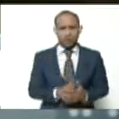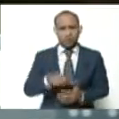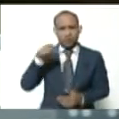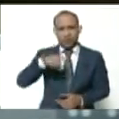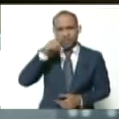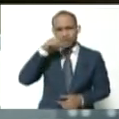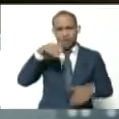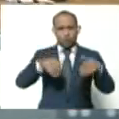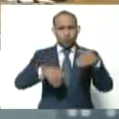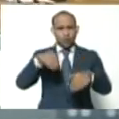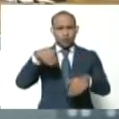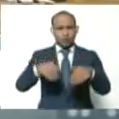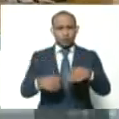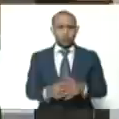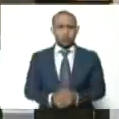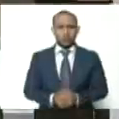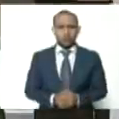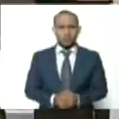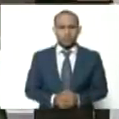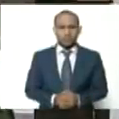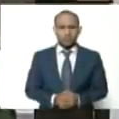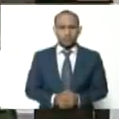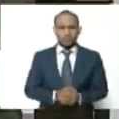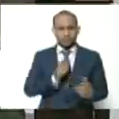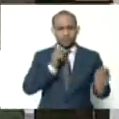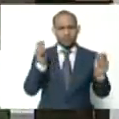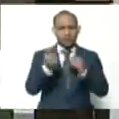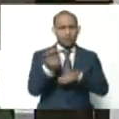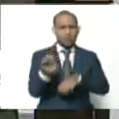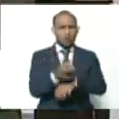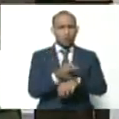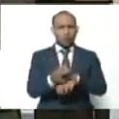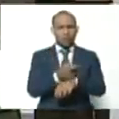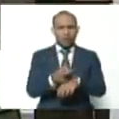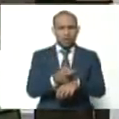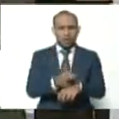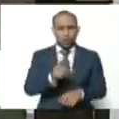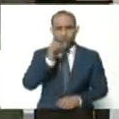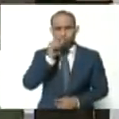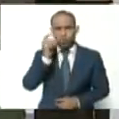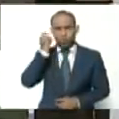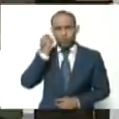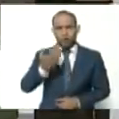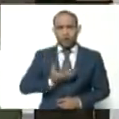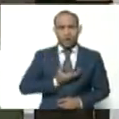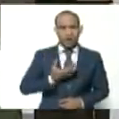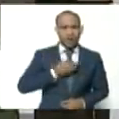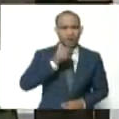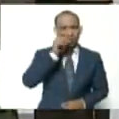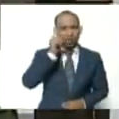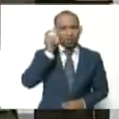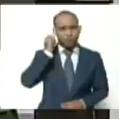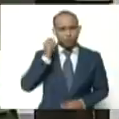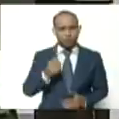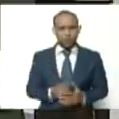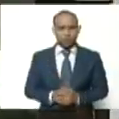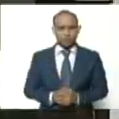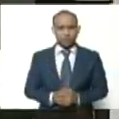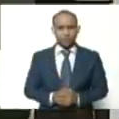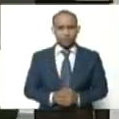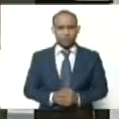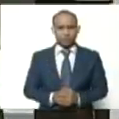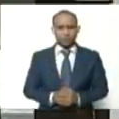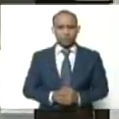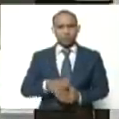Este año hay elecciones para renovar gobernadores, gobernadoras, alcaldes, alcaldesas